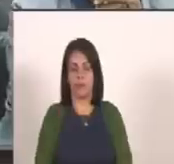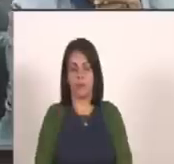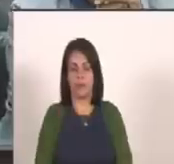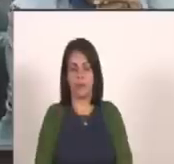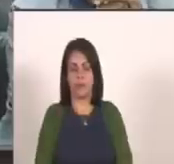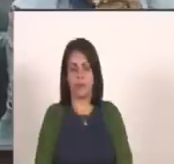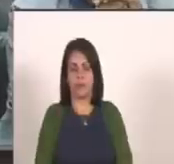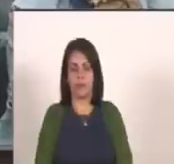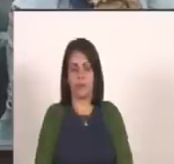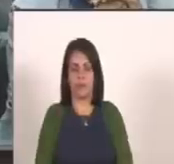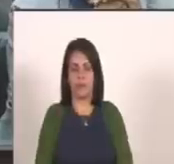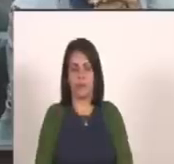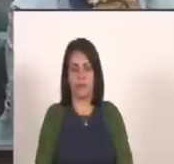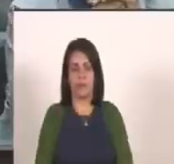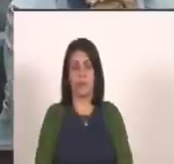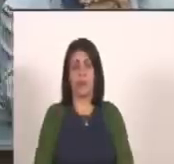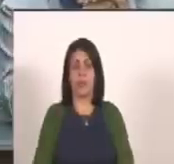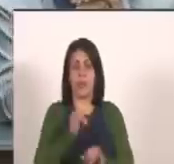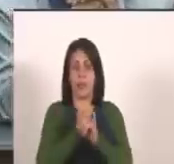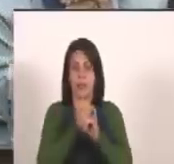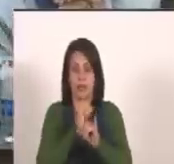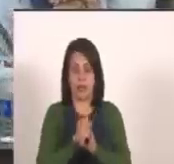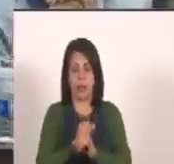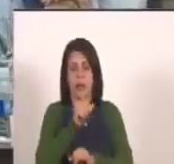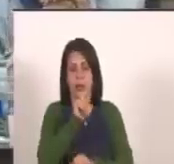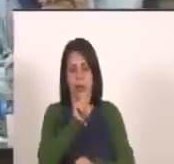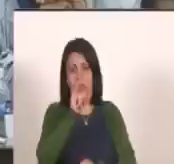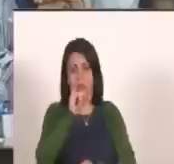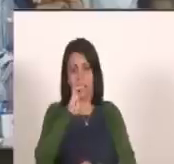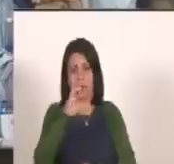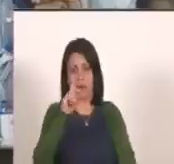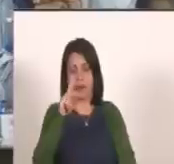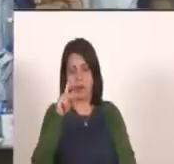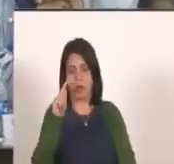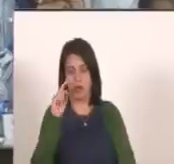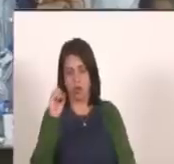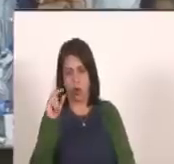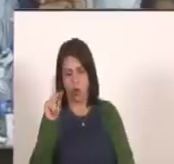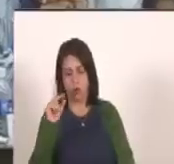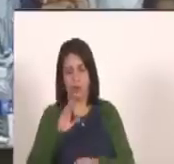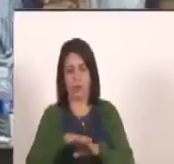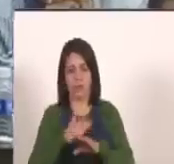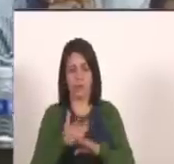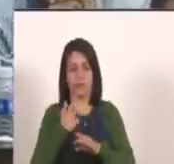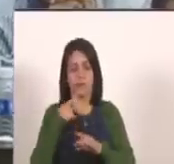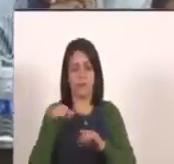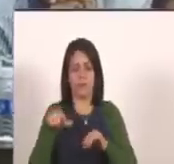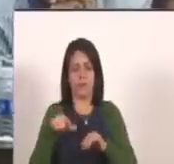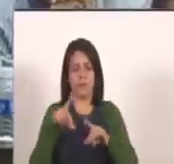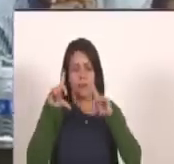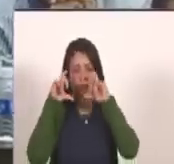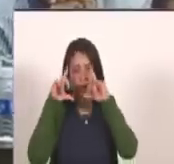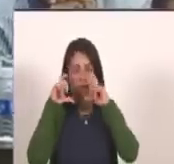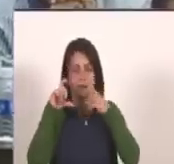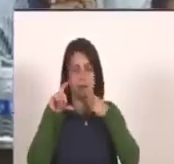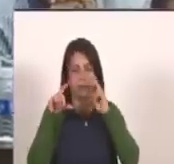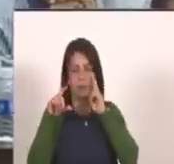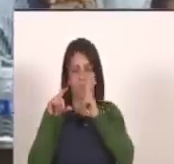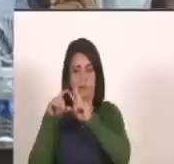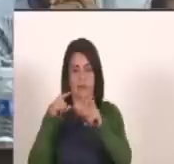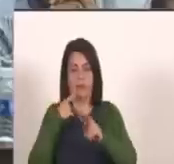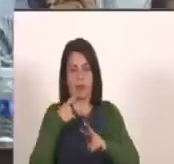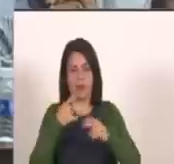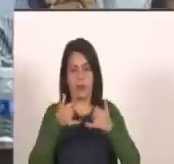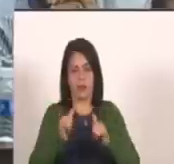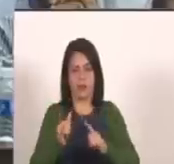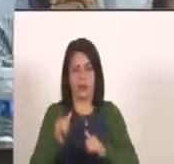de redes sociales, TikTok, sobre todo de TikTok y de Instagram, mi hijo